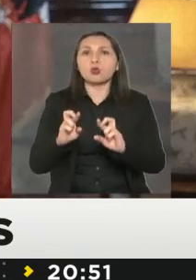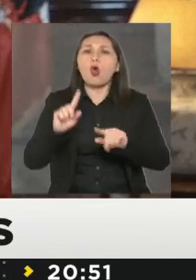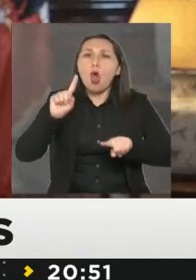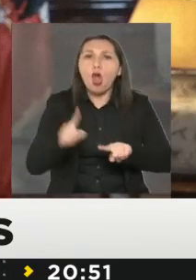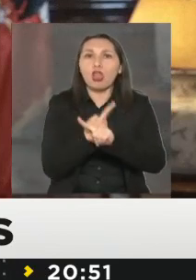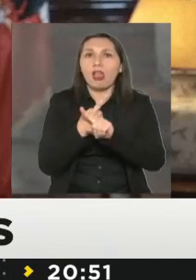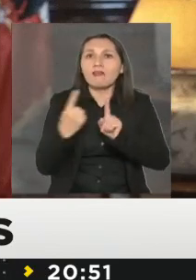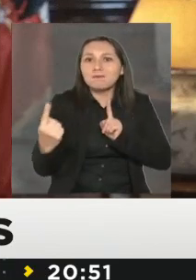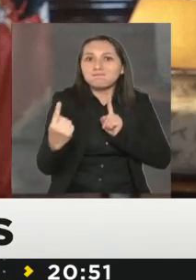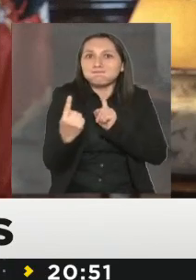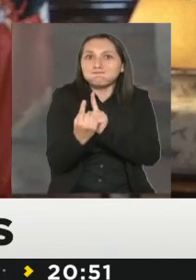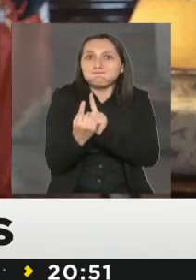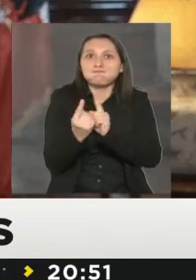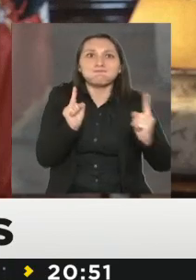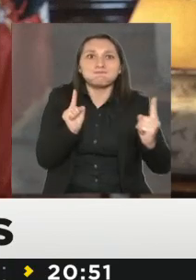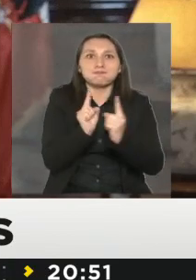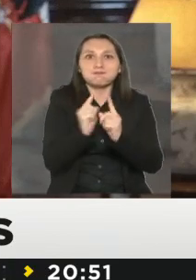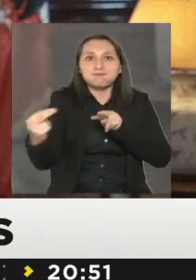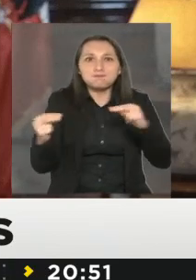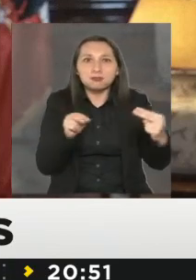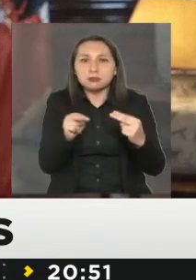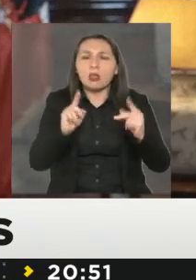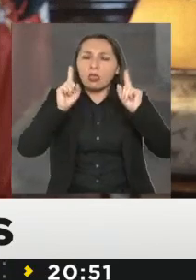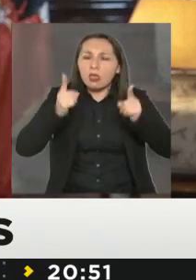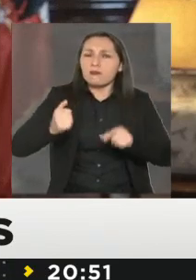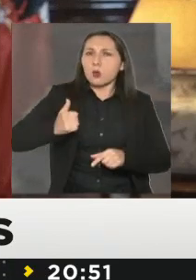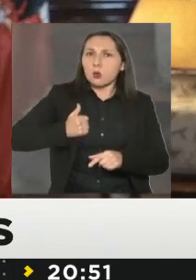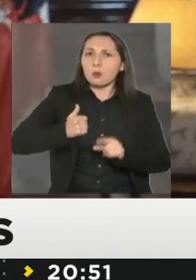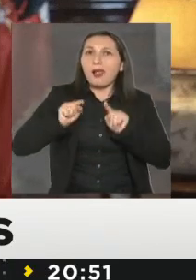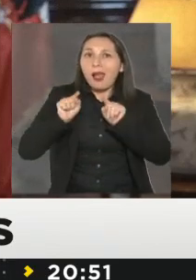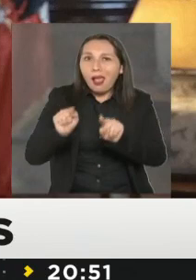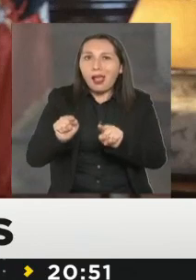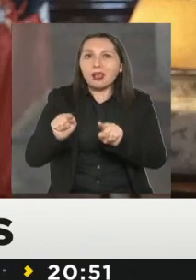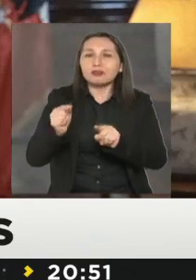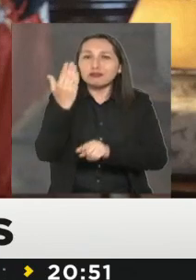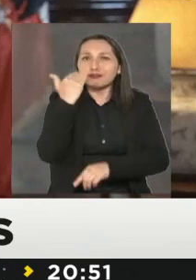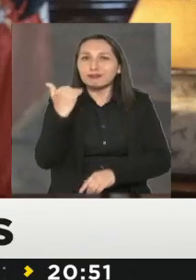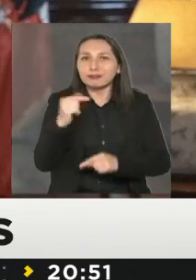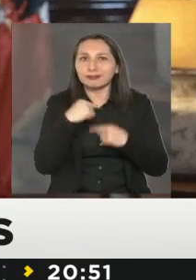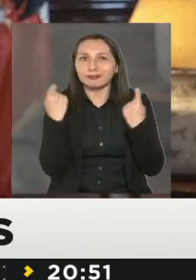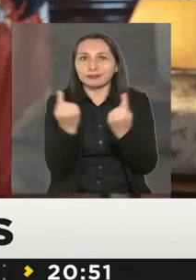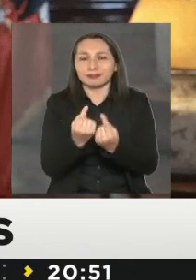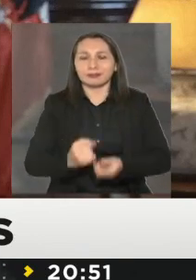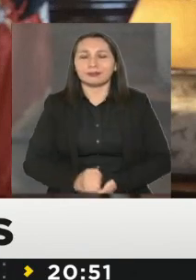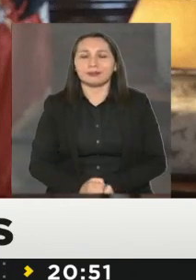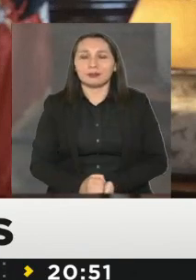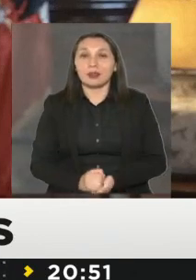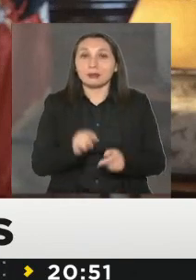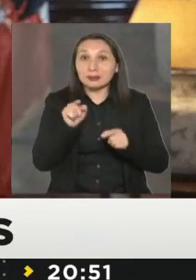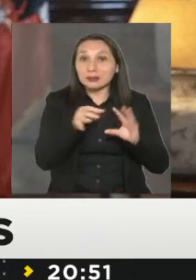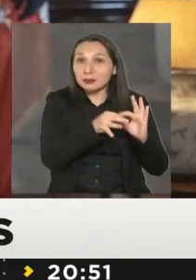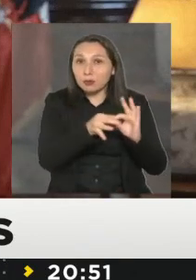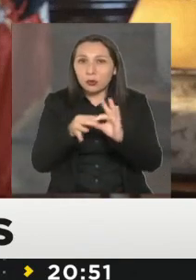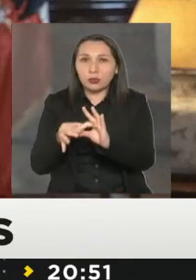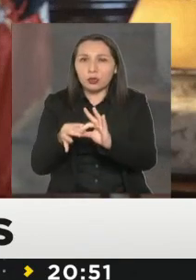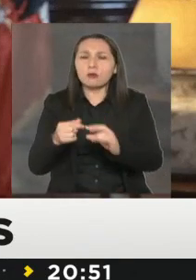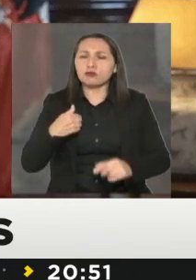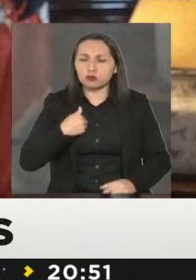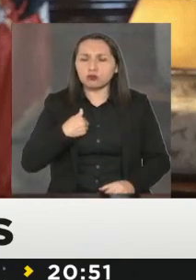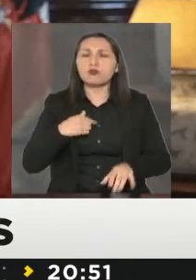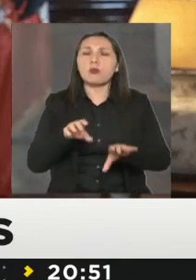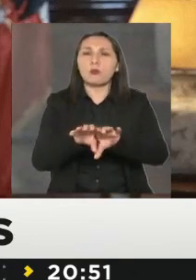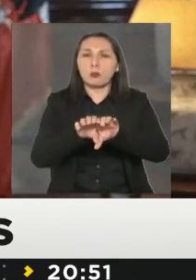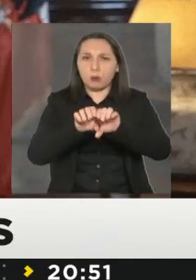encontrarnos y debemos estar a la altura de este llamado por ello es que me